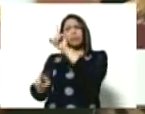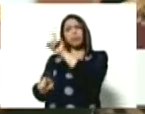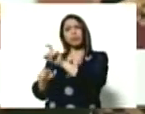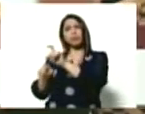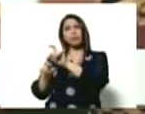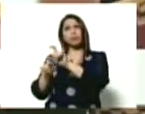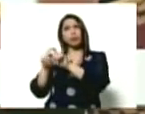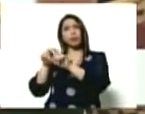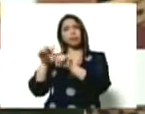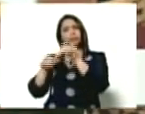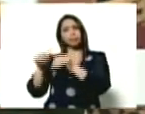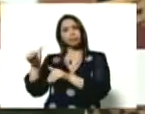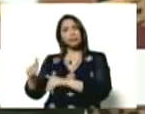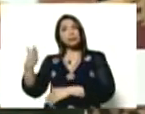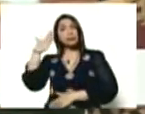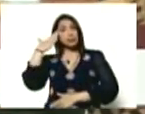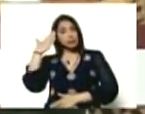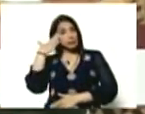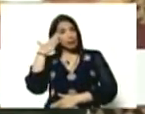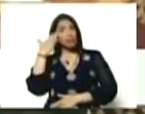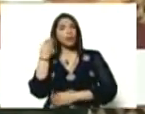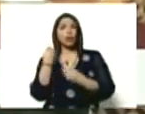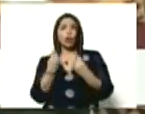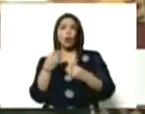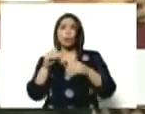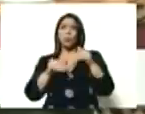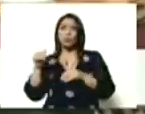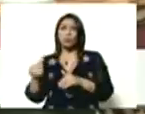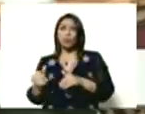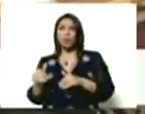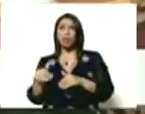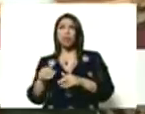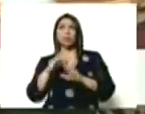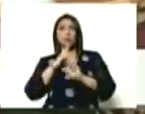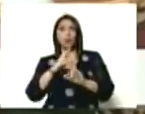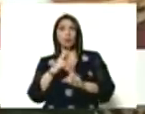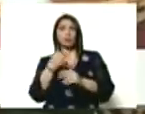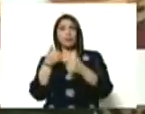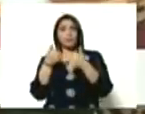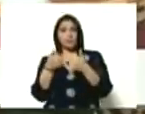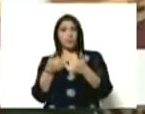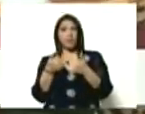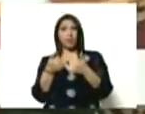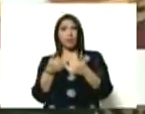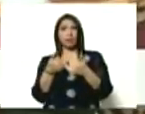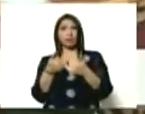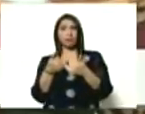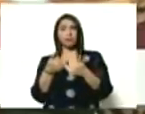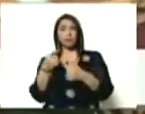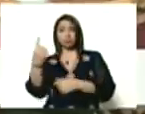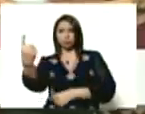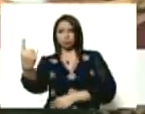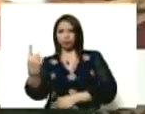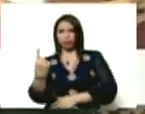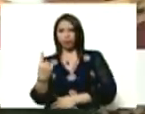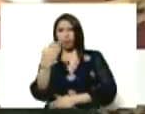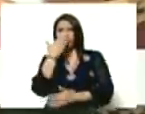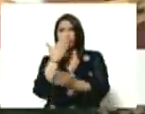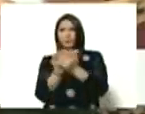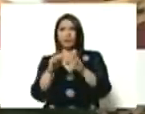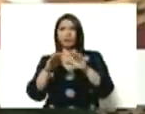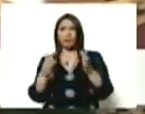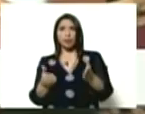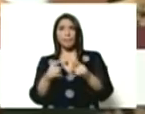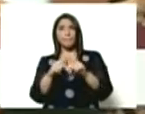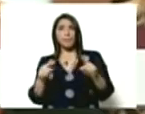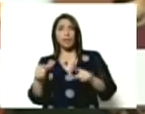sabe cómo votar. Si la respuesta es afirmativa, el elector o electora pasa directamente frente a la máquina de votación. Pero si la respuesta